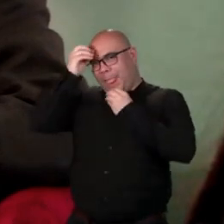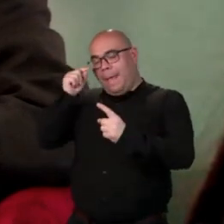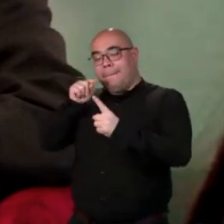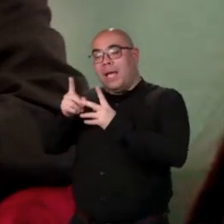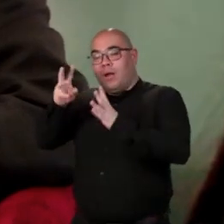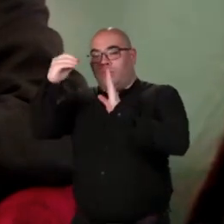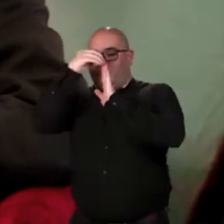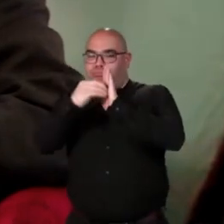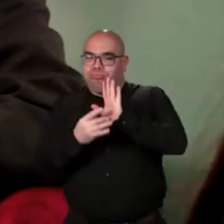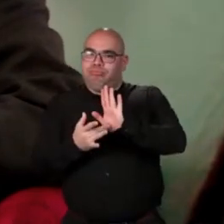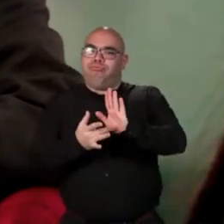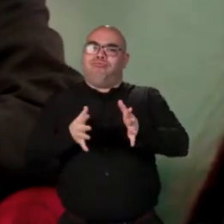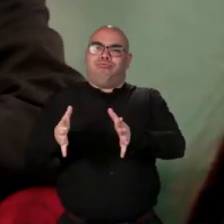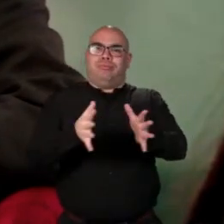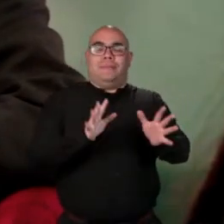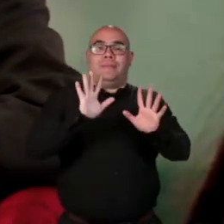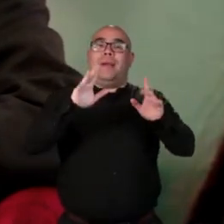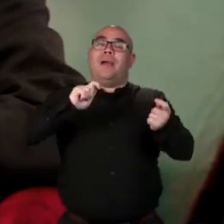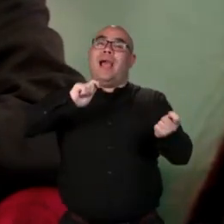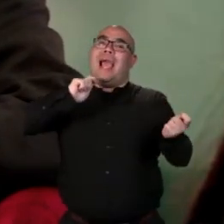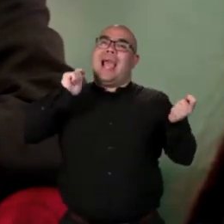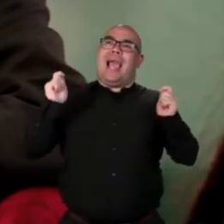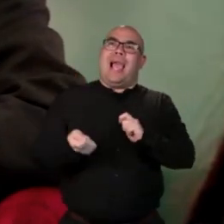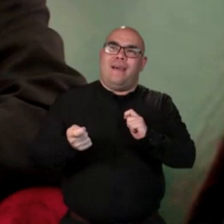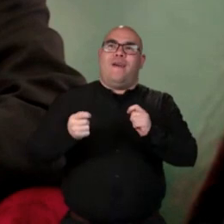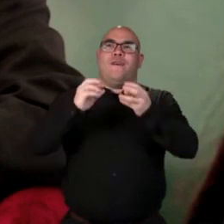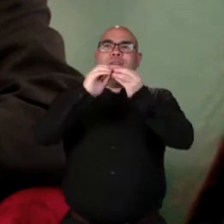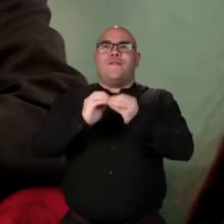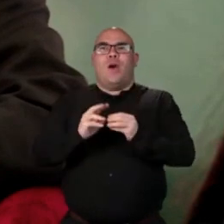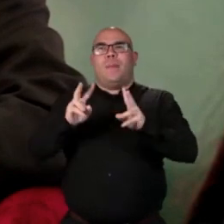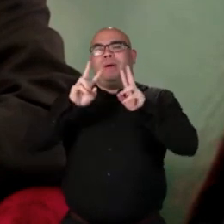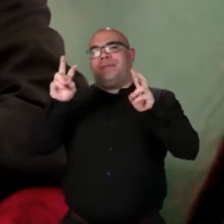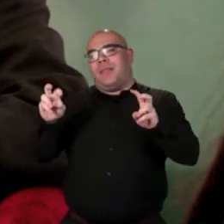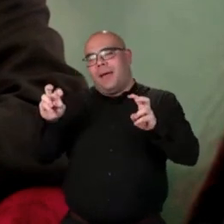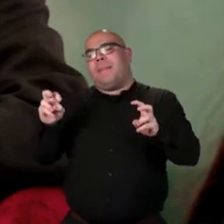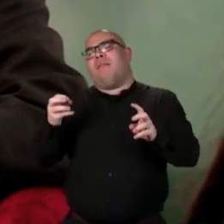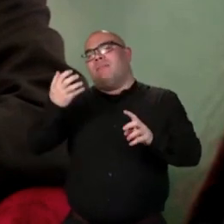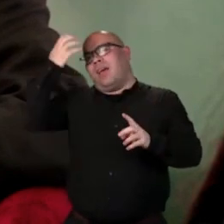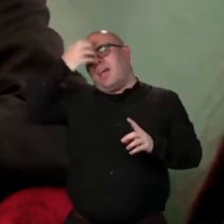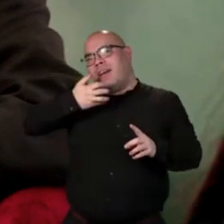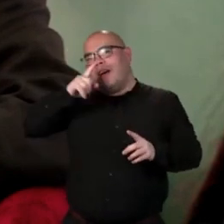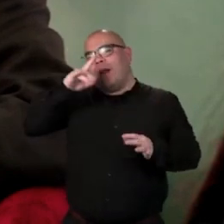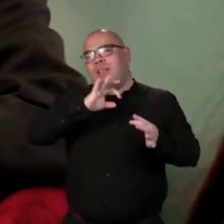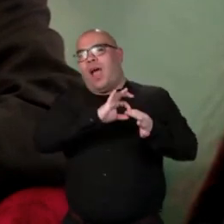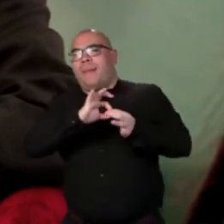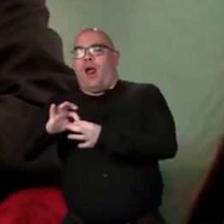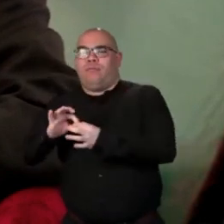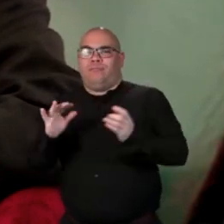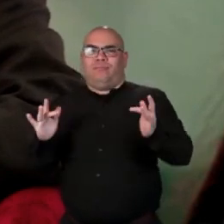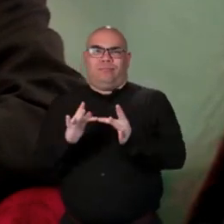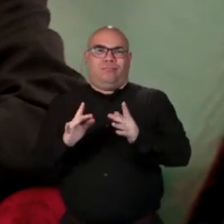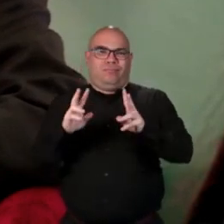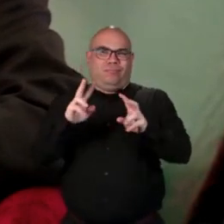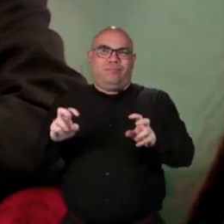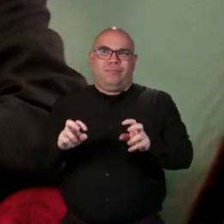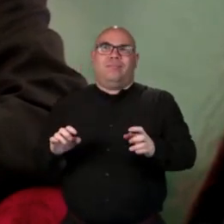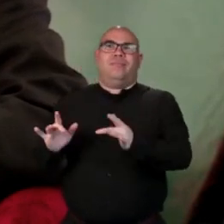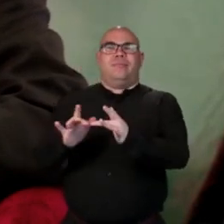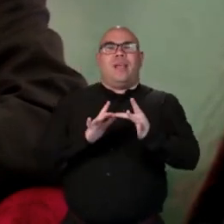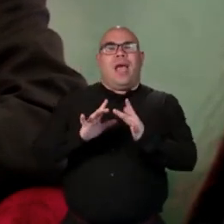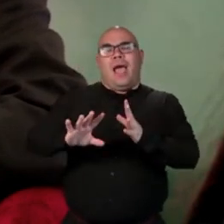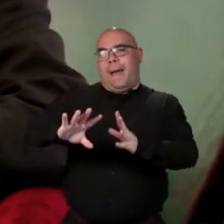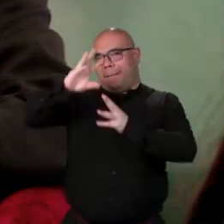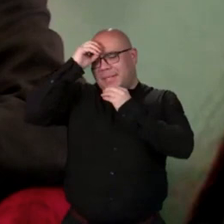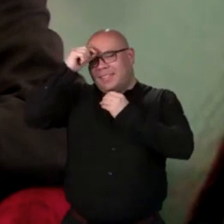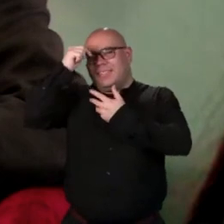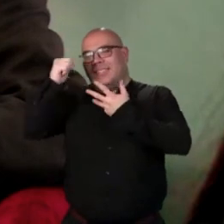contenidos, cambios en la forma en que se realiza la evaluación, conectándolo, repito, mucho más con el aprendizaje y la